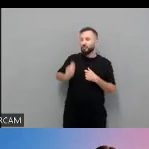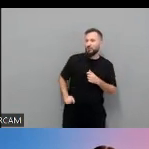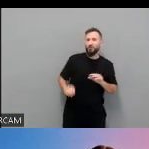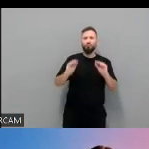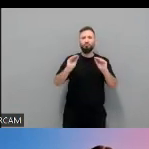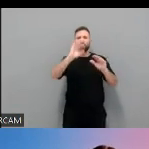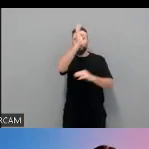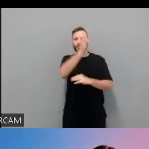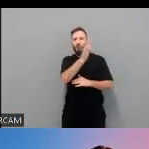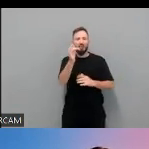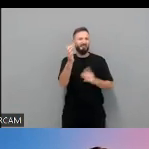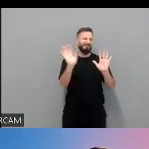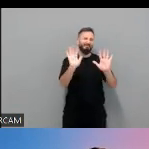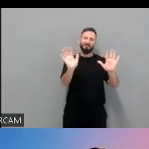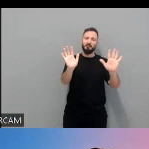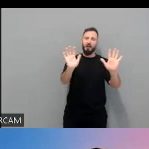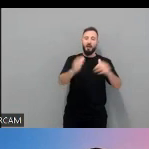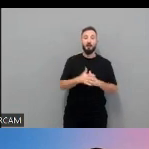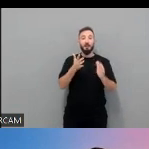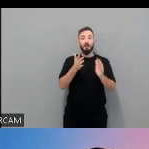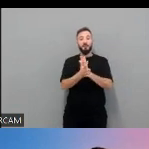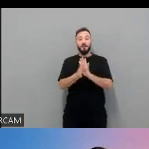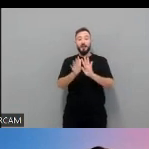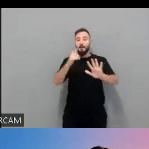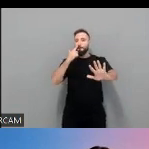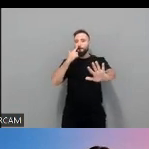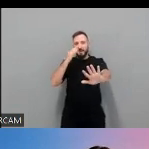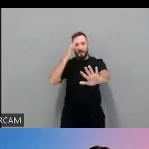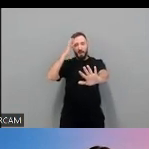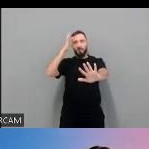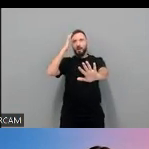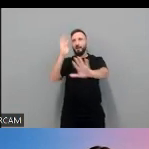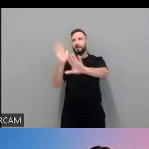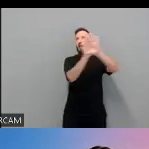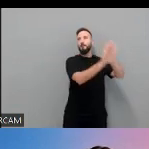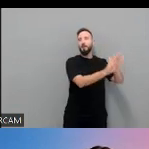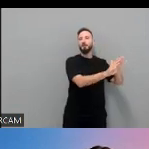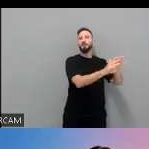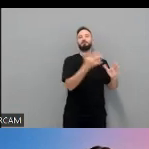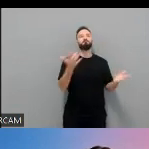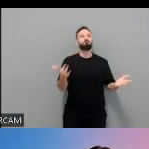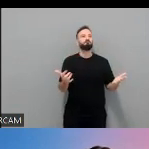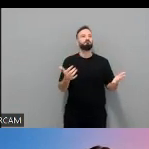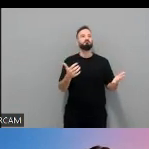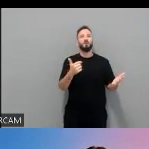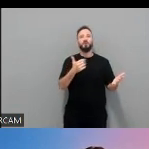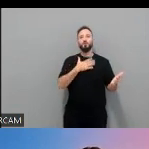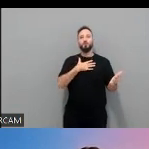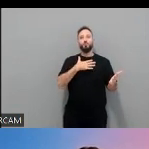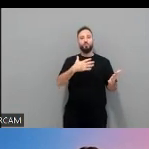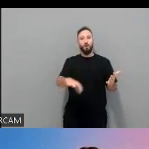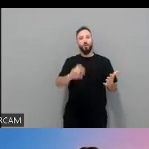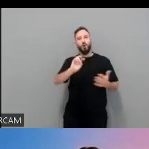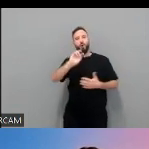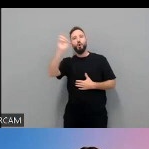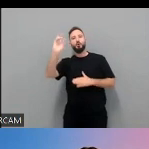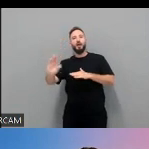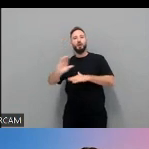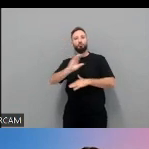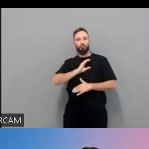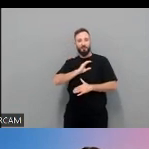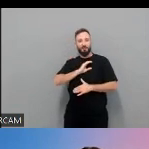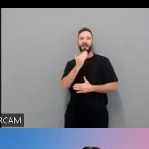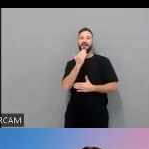el panorama, el mapa. Pero imaginaos que puedo acceder también a otra prestación al cumplir